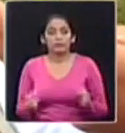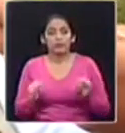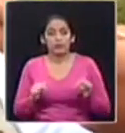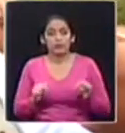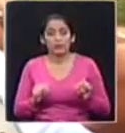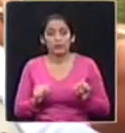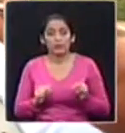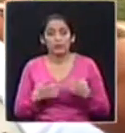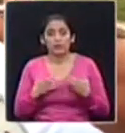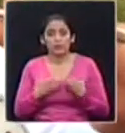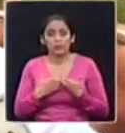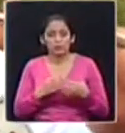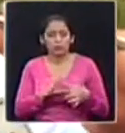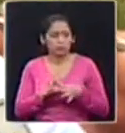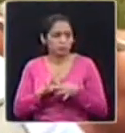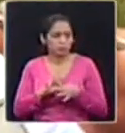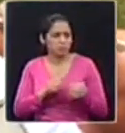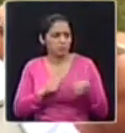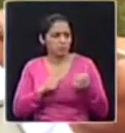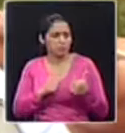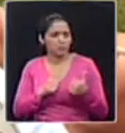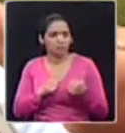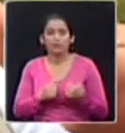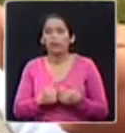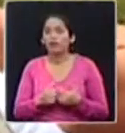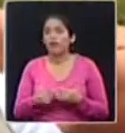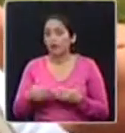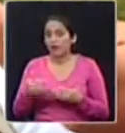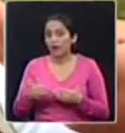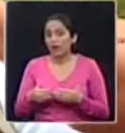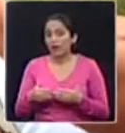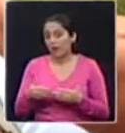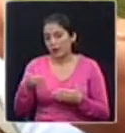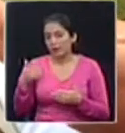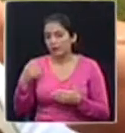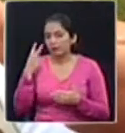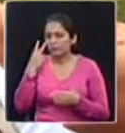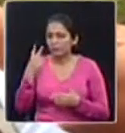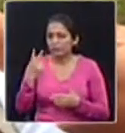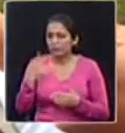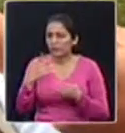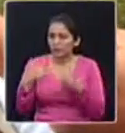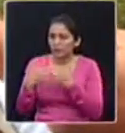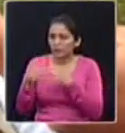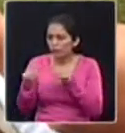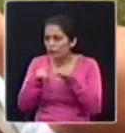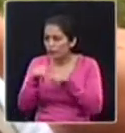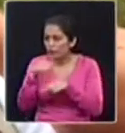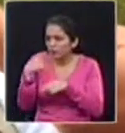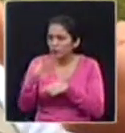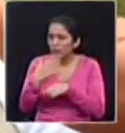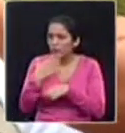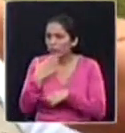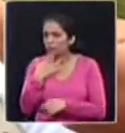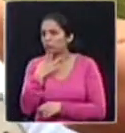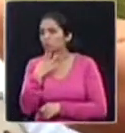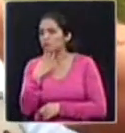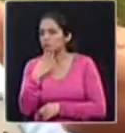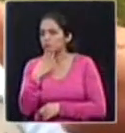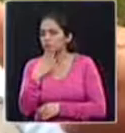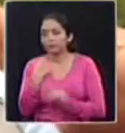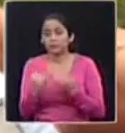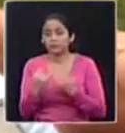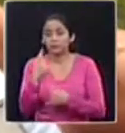tenemos buen equipo, por ahí se ha venido viendo durante todos los partidos y como te digo, ahora acá de local esperemos sacar